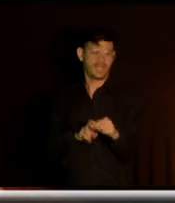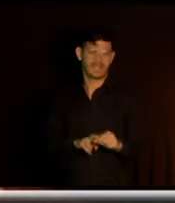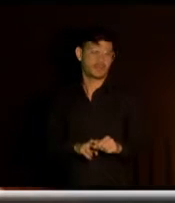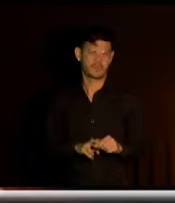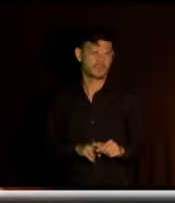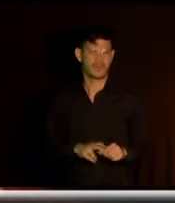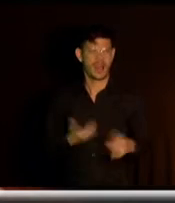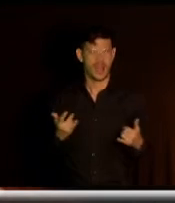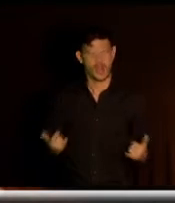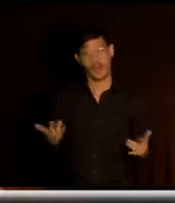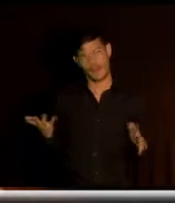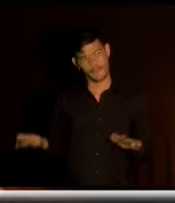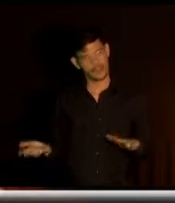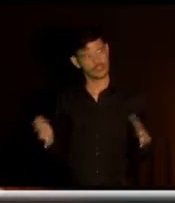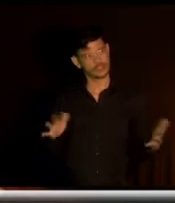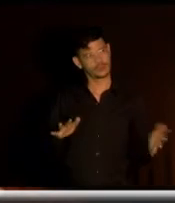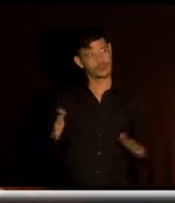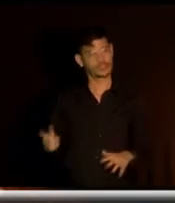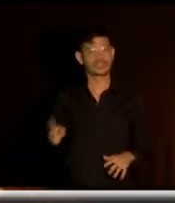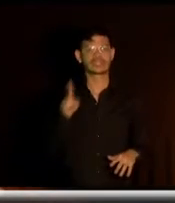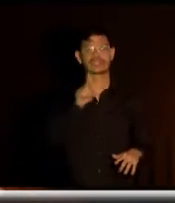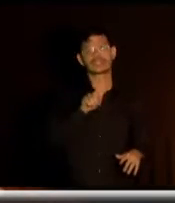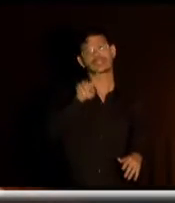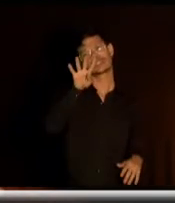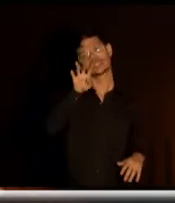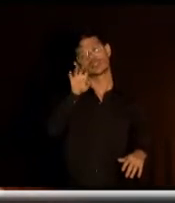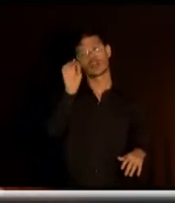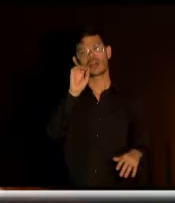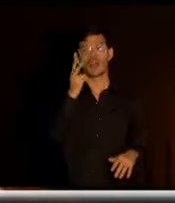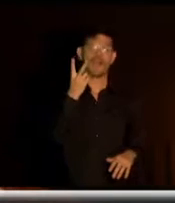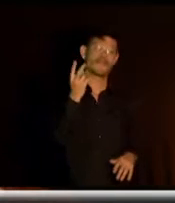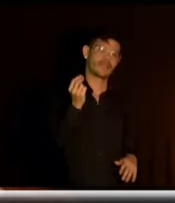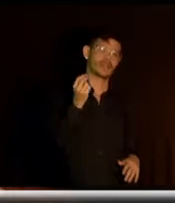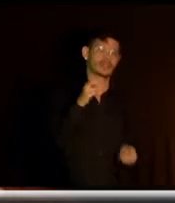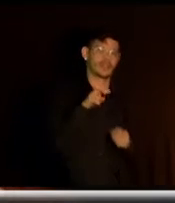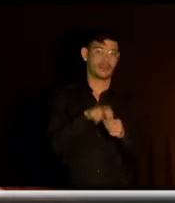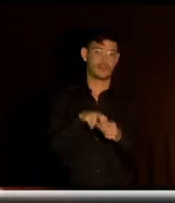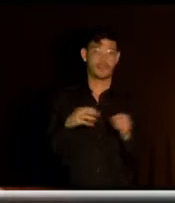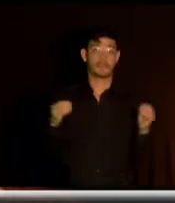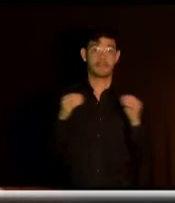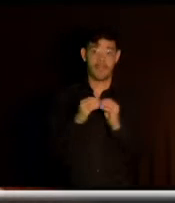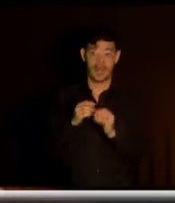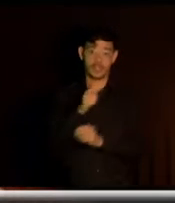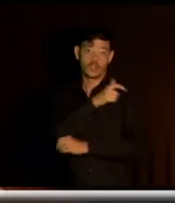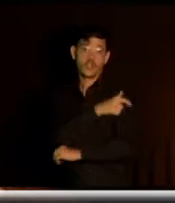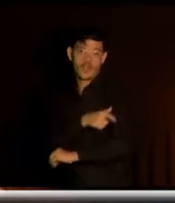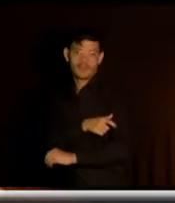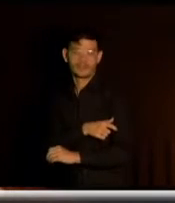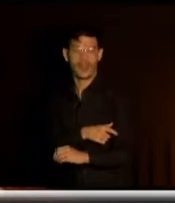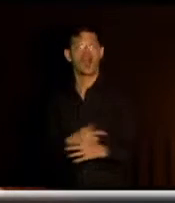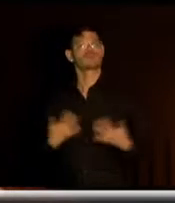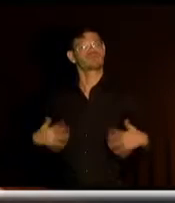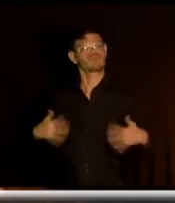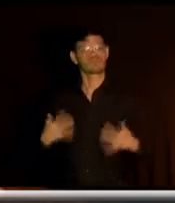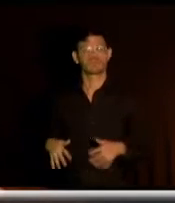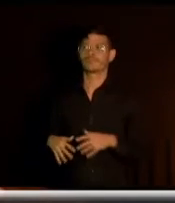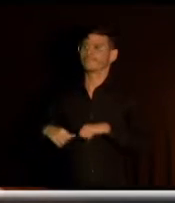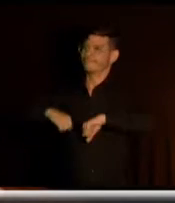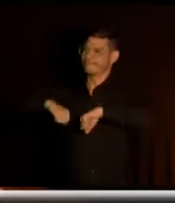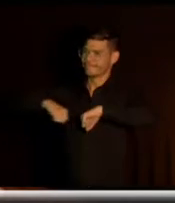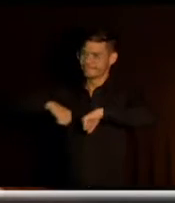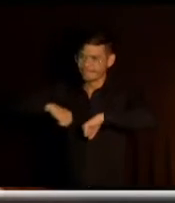menos 19, 20 federaciones más el Comité Paralímpico Colombiano, haciendo gestión, desarrollando